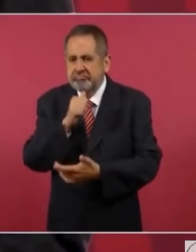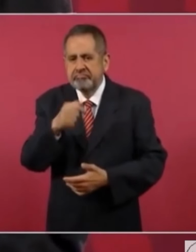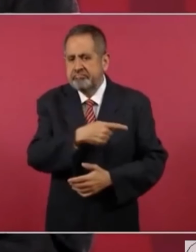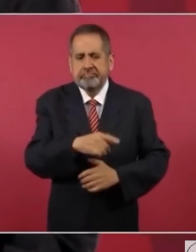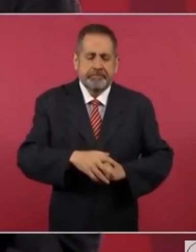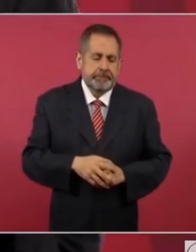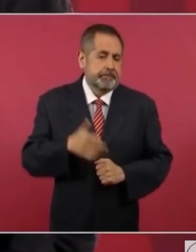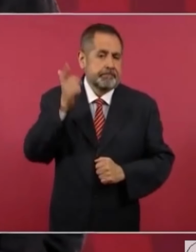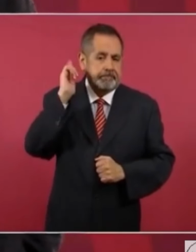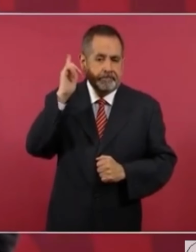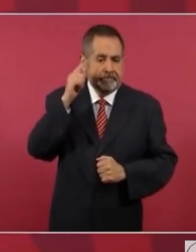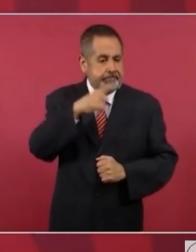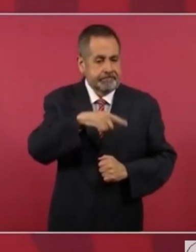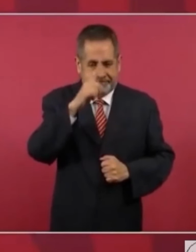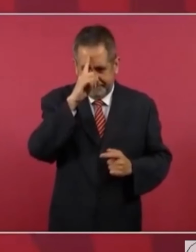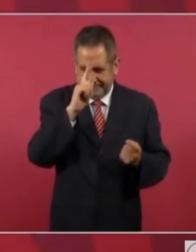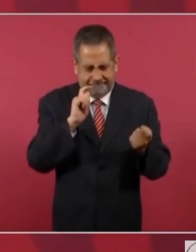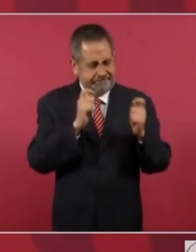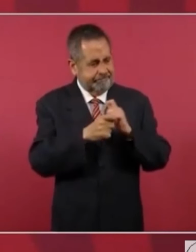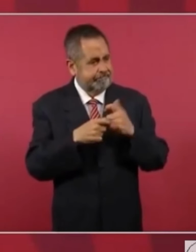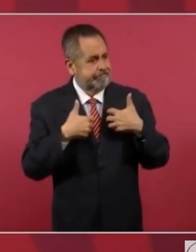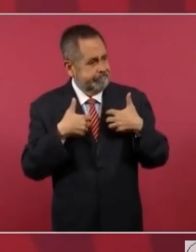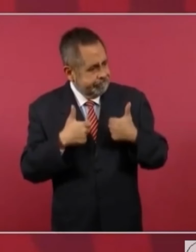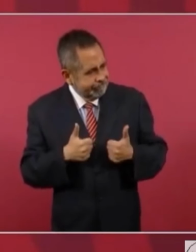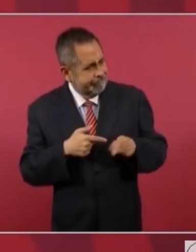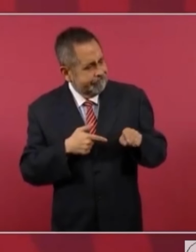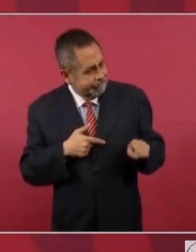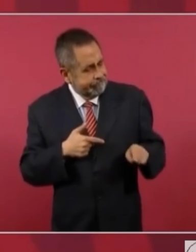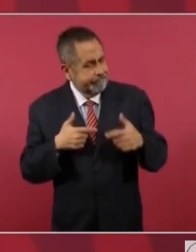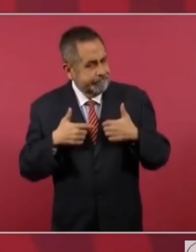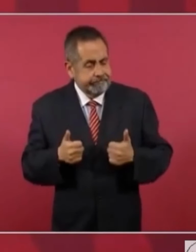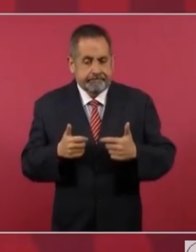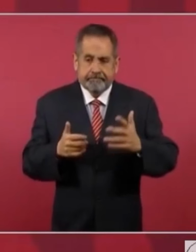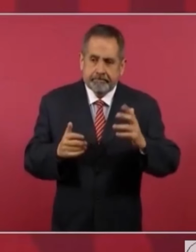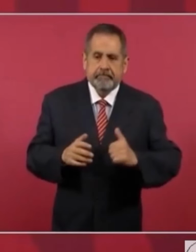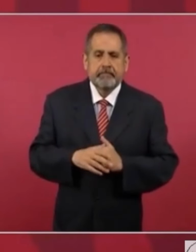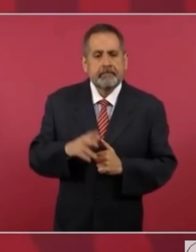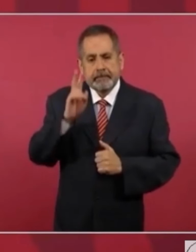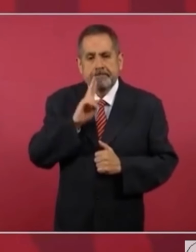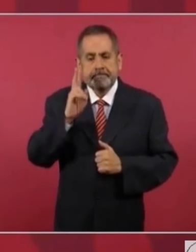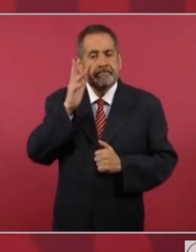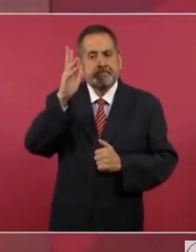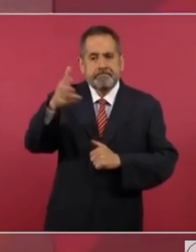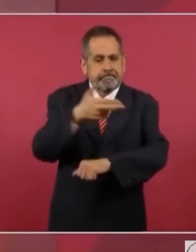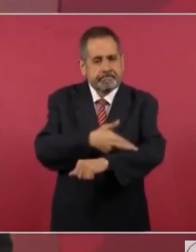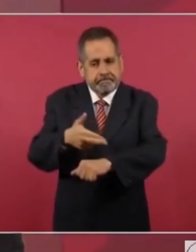y entren en razón y busquen una salida